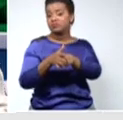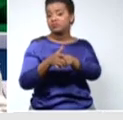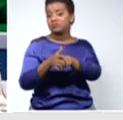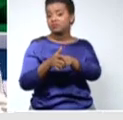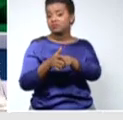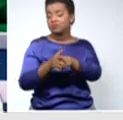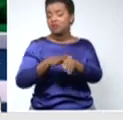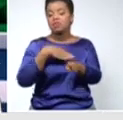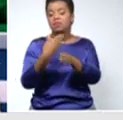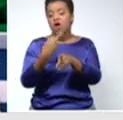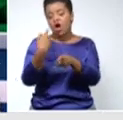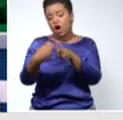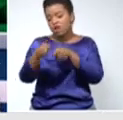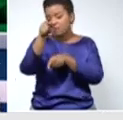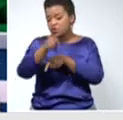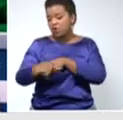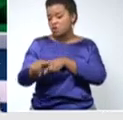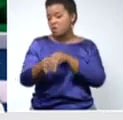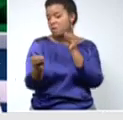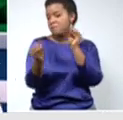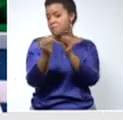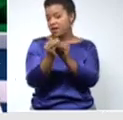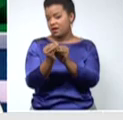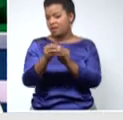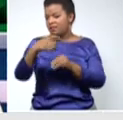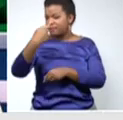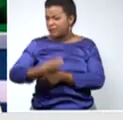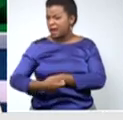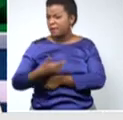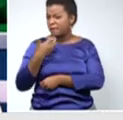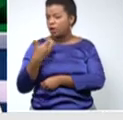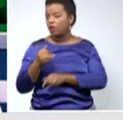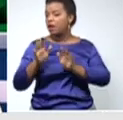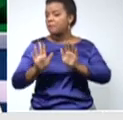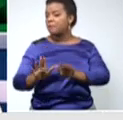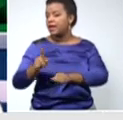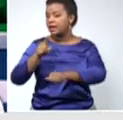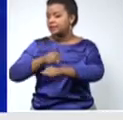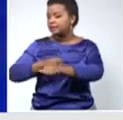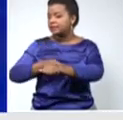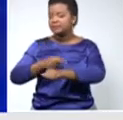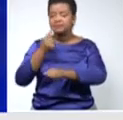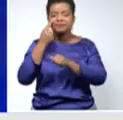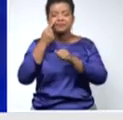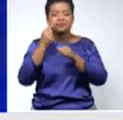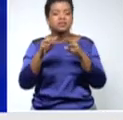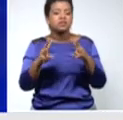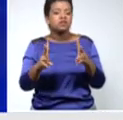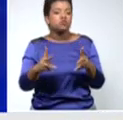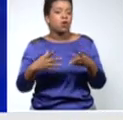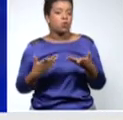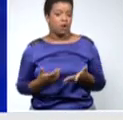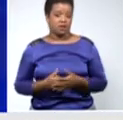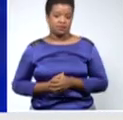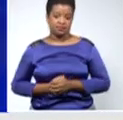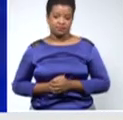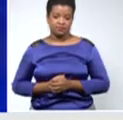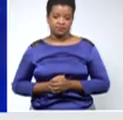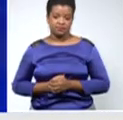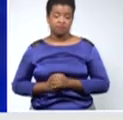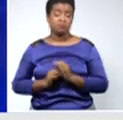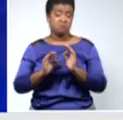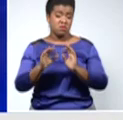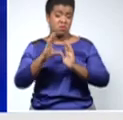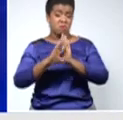Por lo tanto, todavía hay que esperar un tiempo para ver los resultados de esta vacuna. Es la razón del protocolo nuestro, que